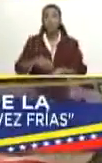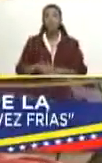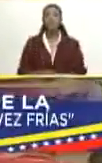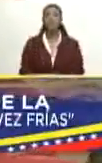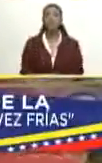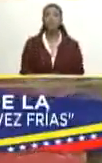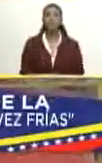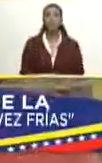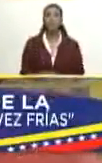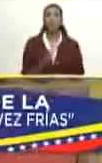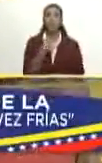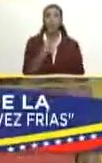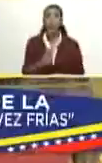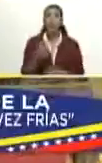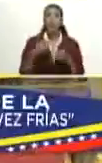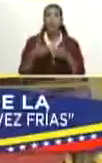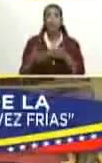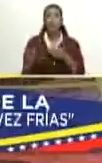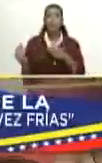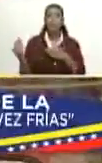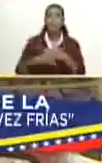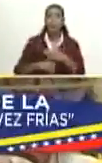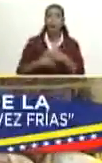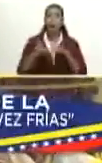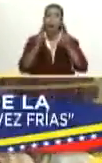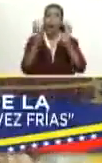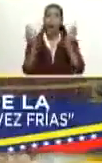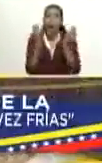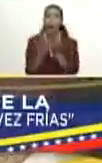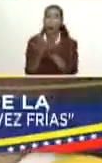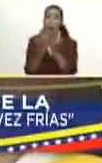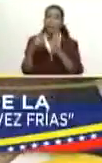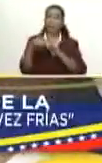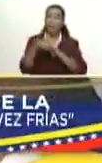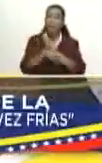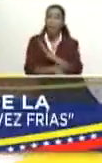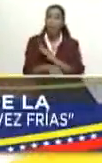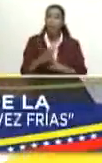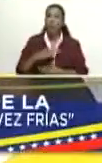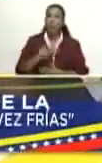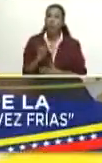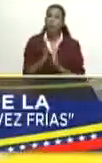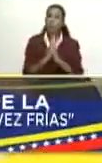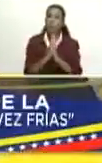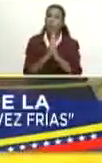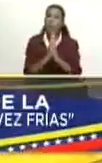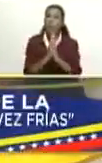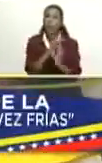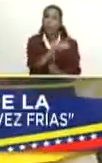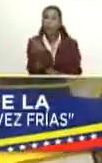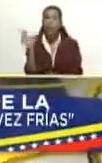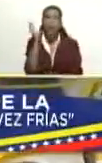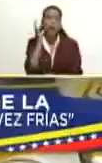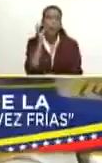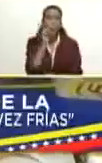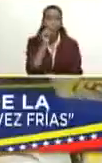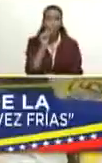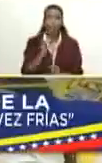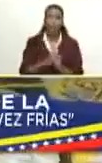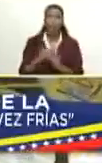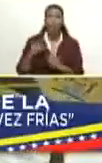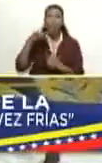vamos a seguir avanzando. Yo quiero insistir, muchachos, muchachas, en